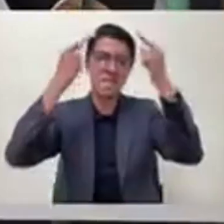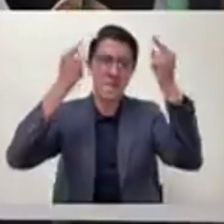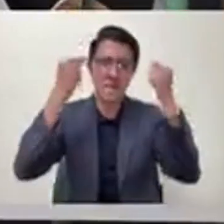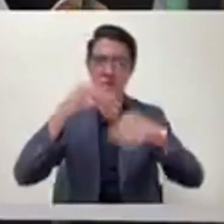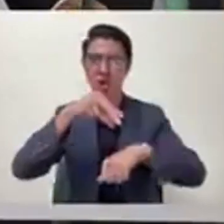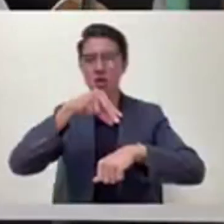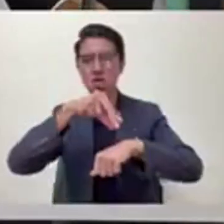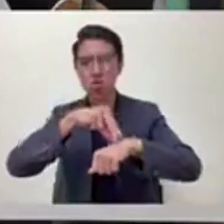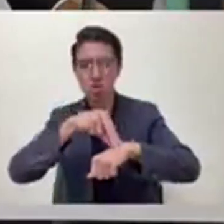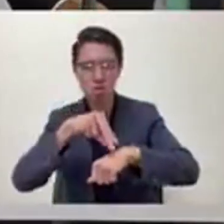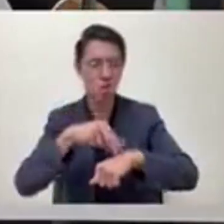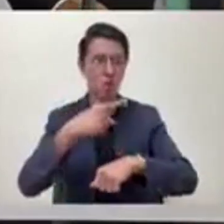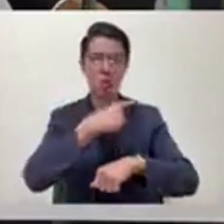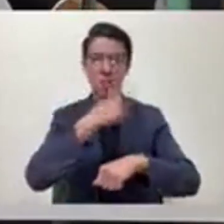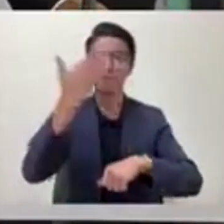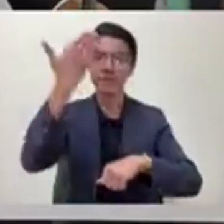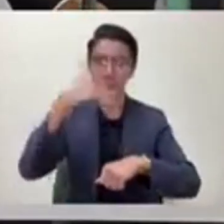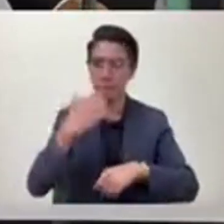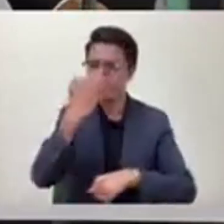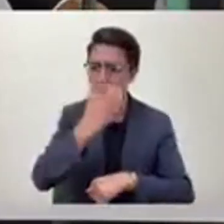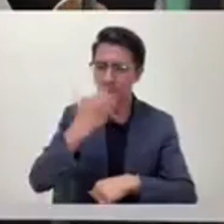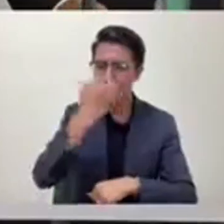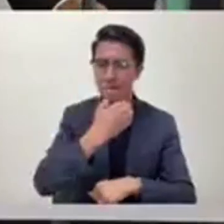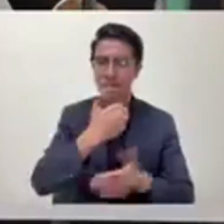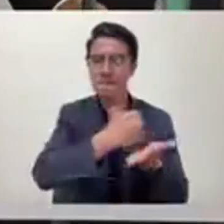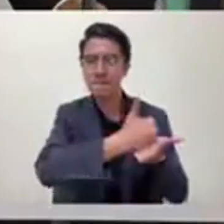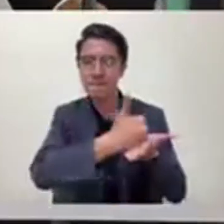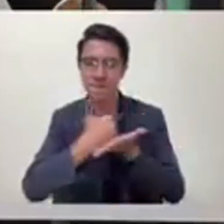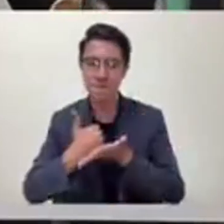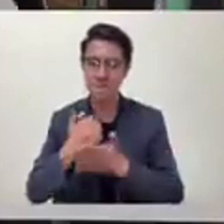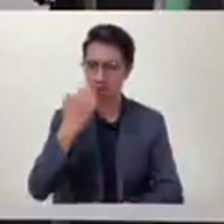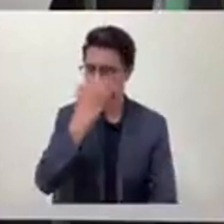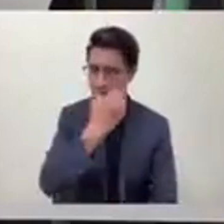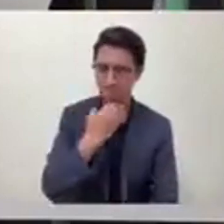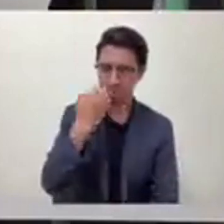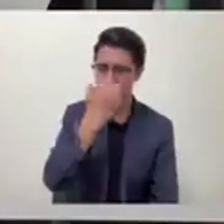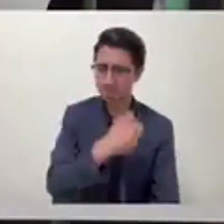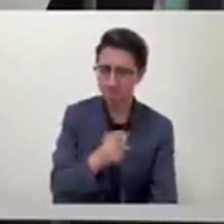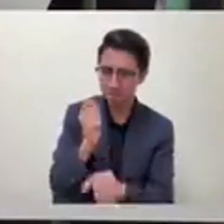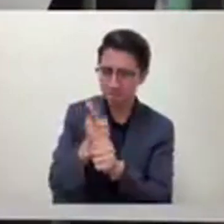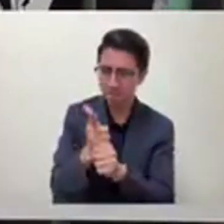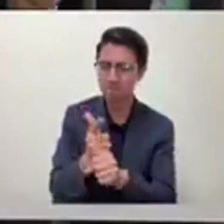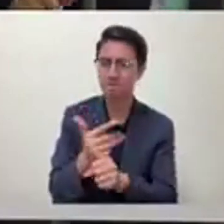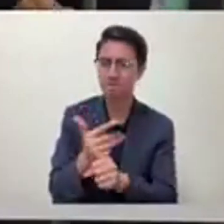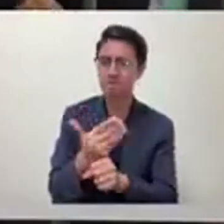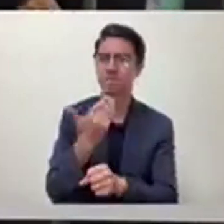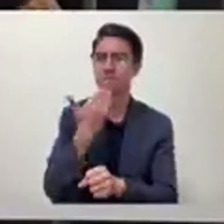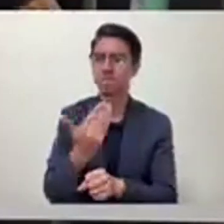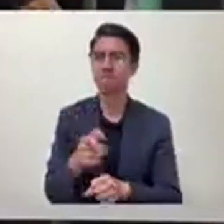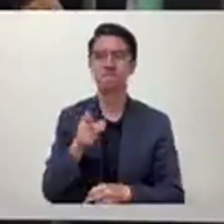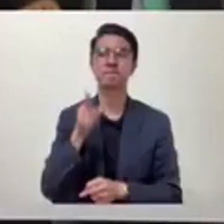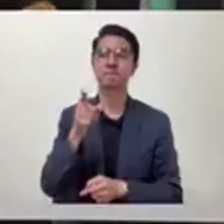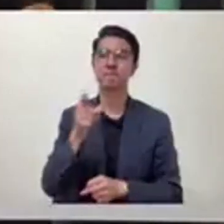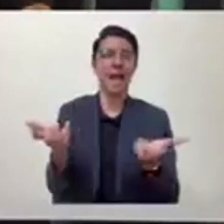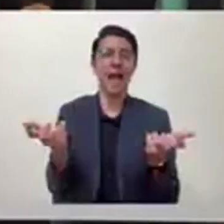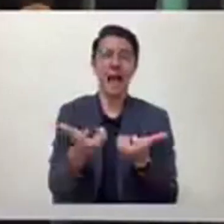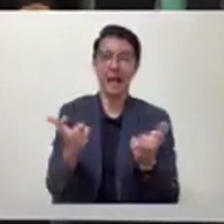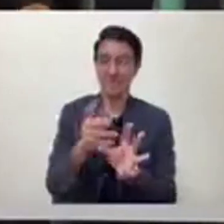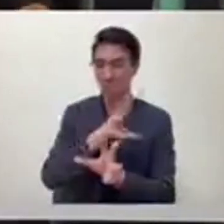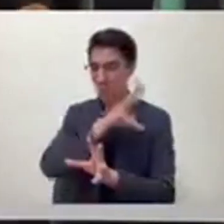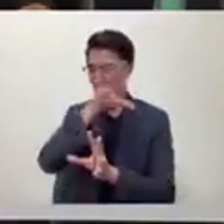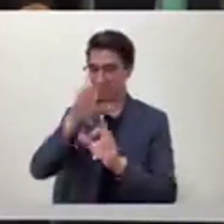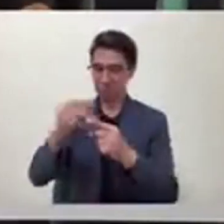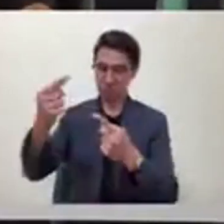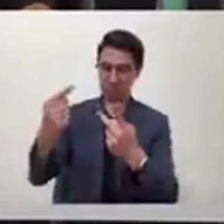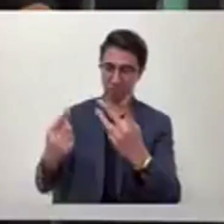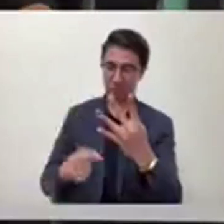esta persona si no no va a estar internado en la secretaría de salud pero hemos hecho un convenio también con centros de rehabilitación Que de